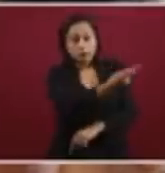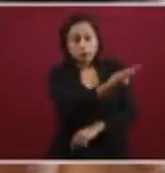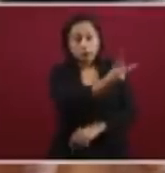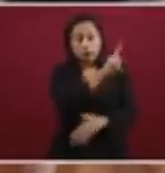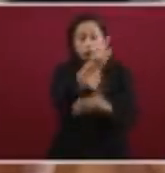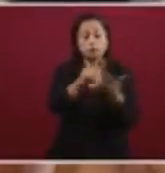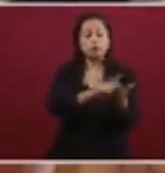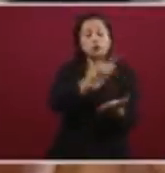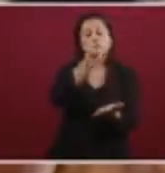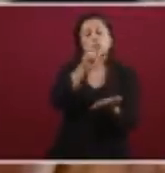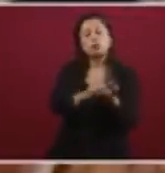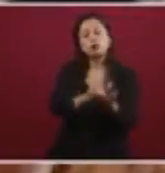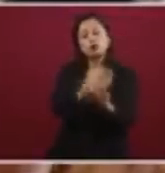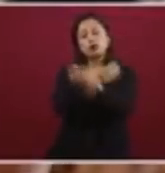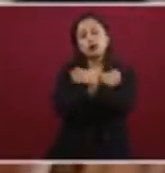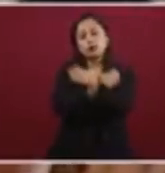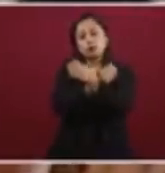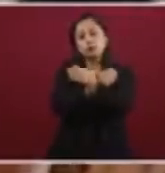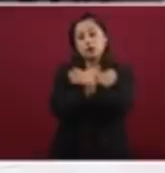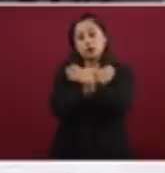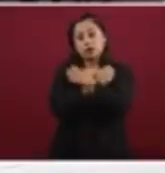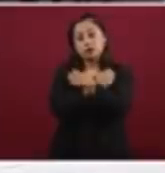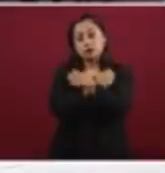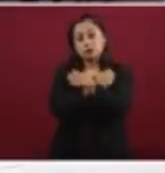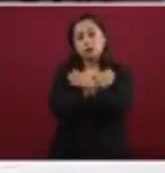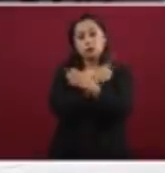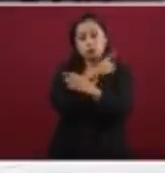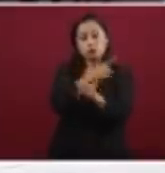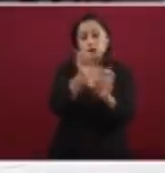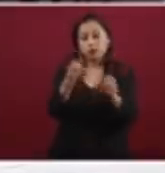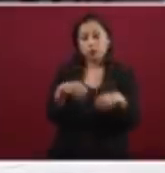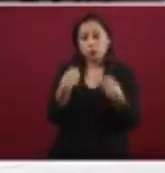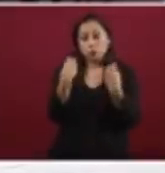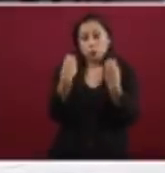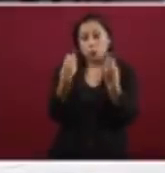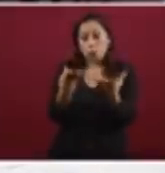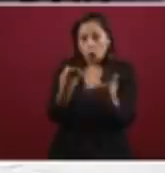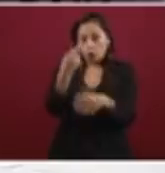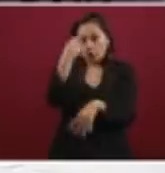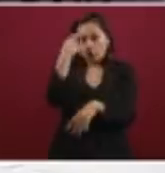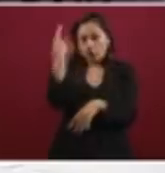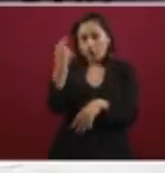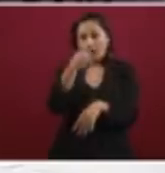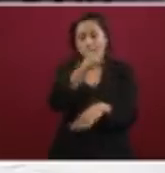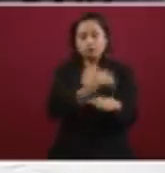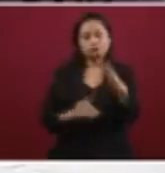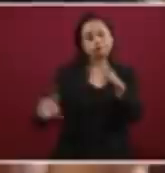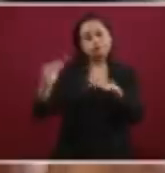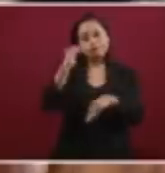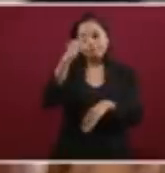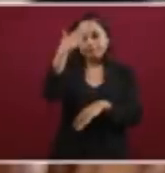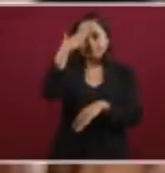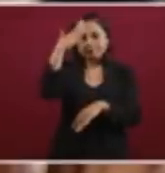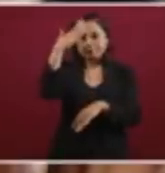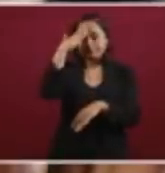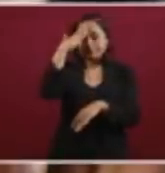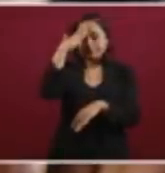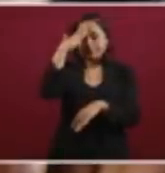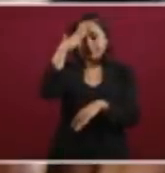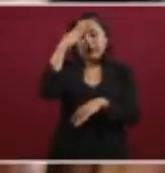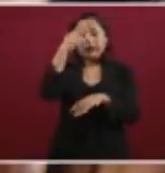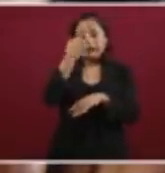la joya de la corona de su administración y con esto se da un paso a la nueva escuela